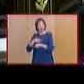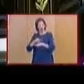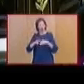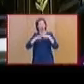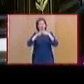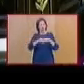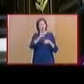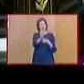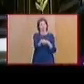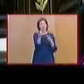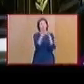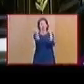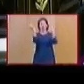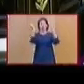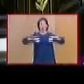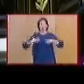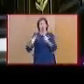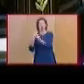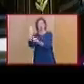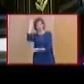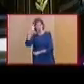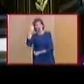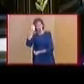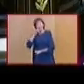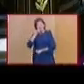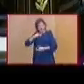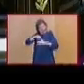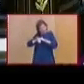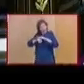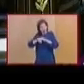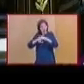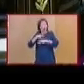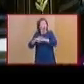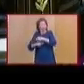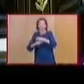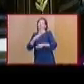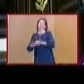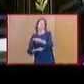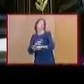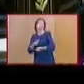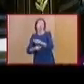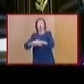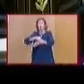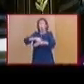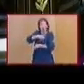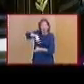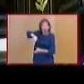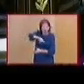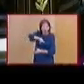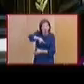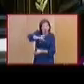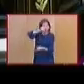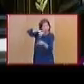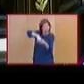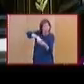haré todas las gestiones que estén en mis manos y que estén en manos del Gobierno, que si esta Cámara quiere proceder a nombrar